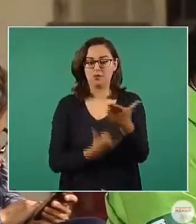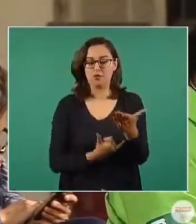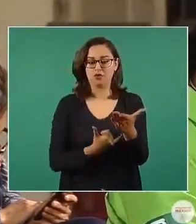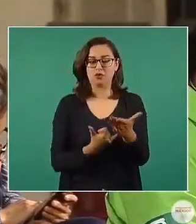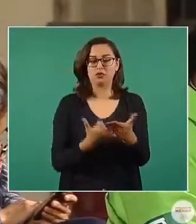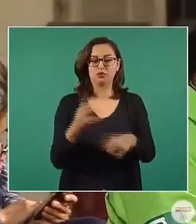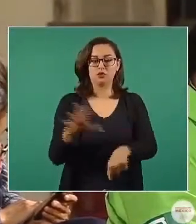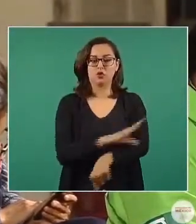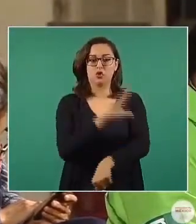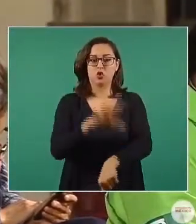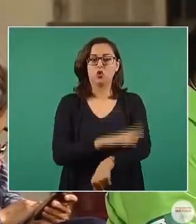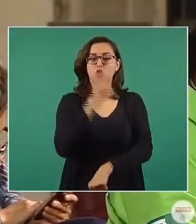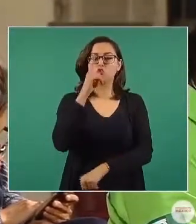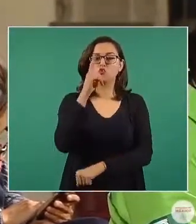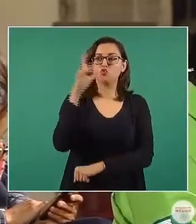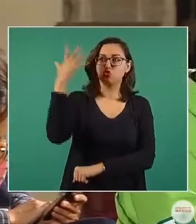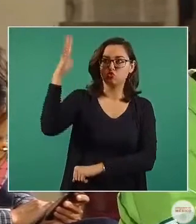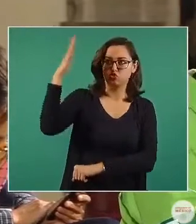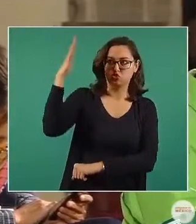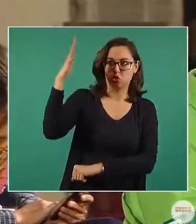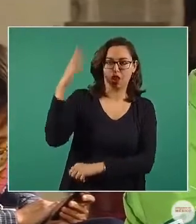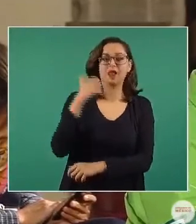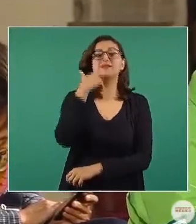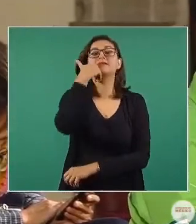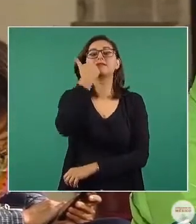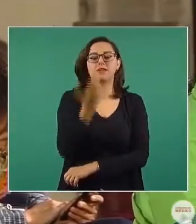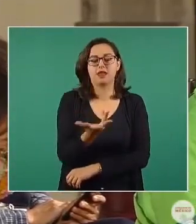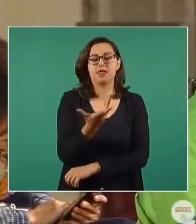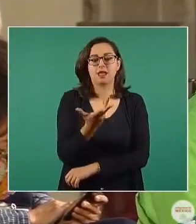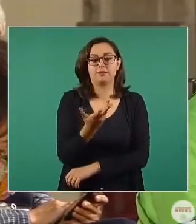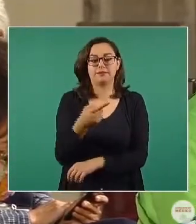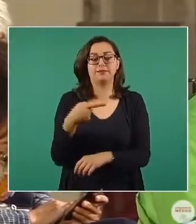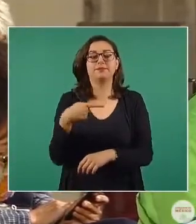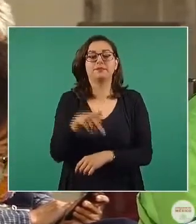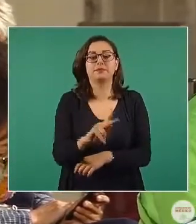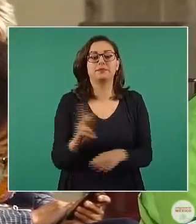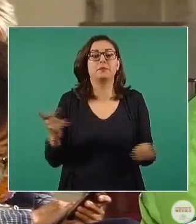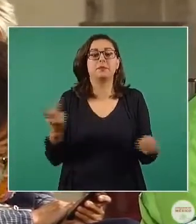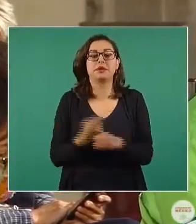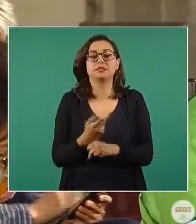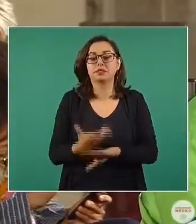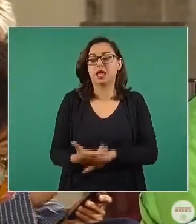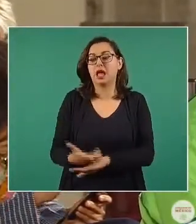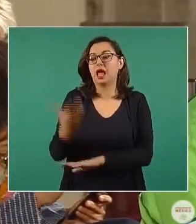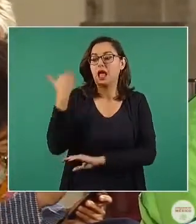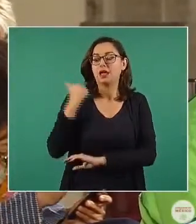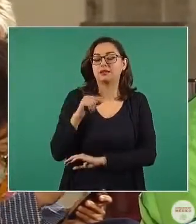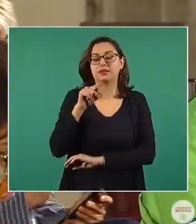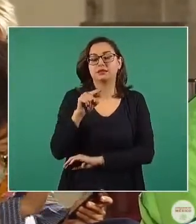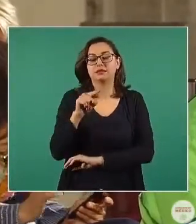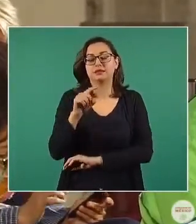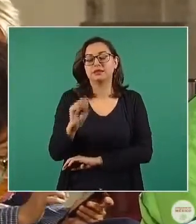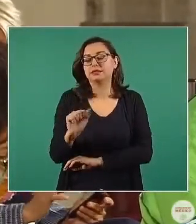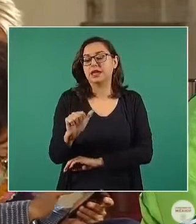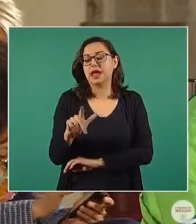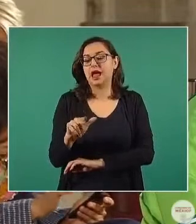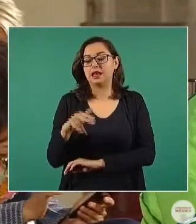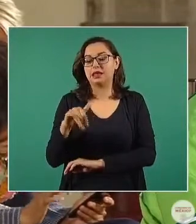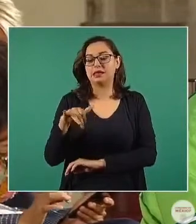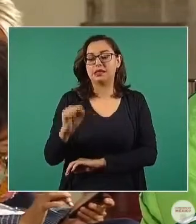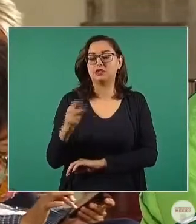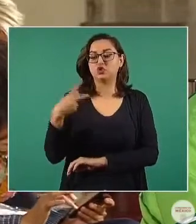Salinas de Gortari lucraba con la venta de energía cara desde Estados Unidos, perjudicando a los bajacalifornianos. Hoy